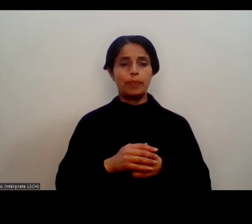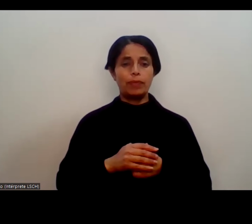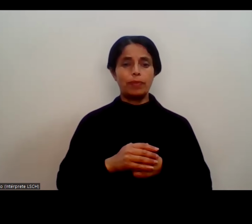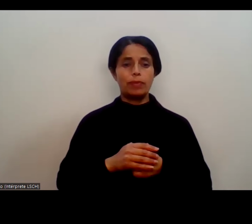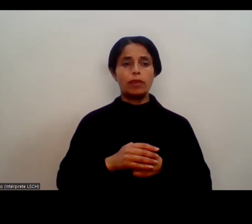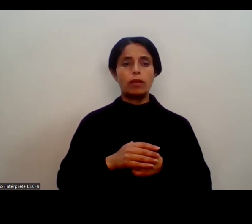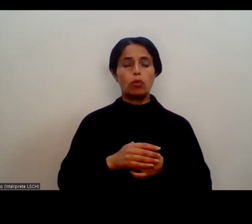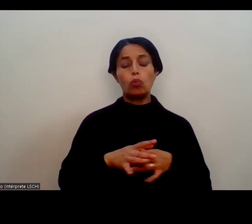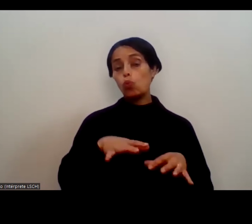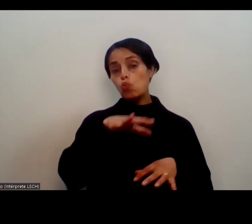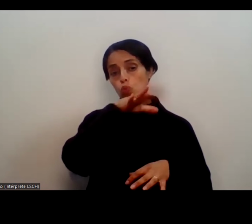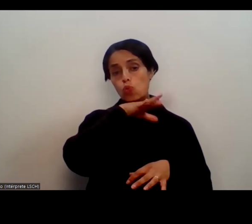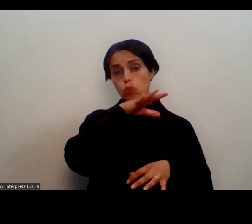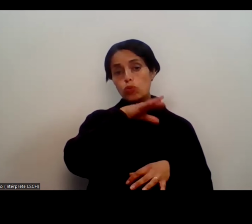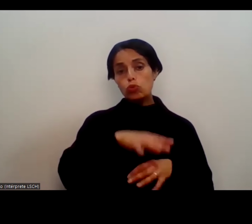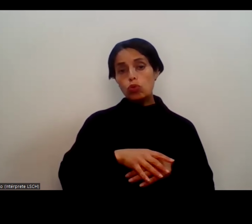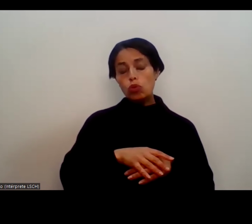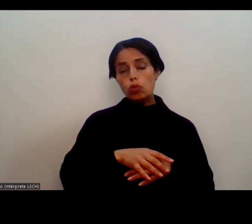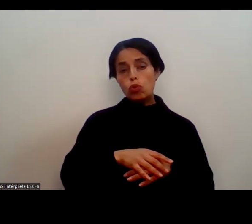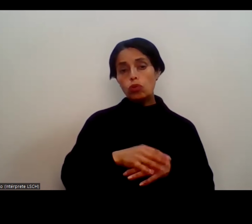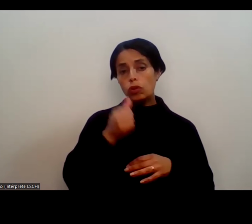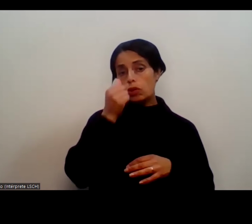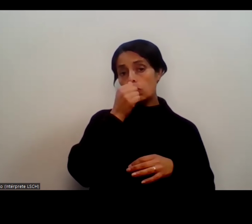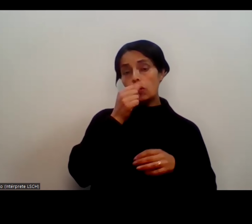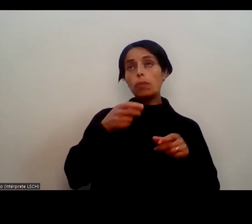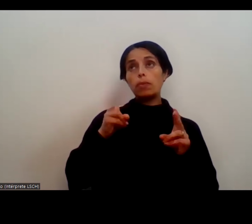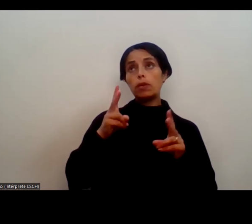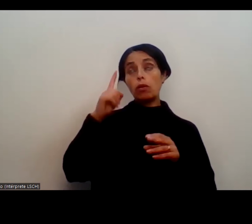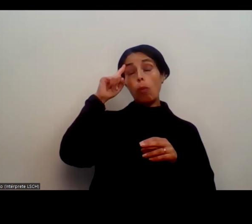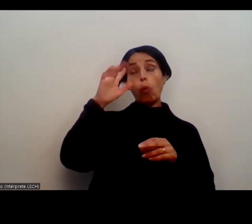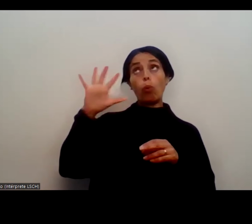uso de sustancias psicoactivas.